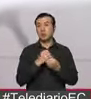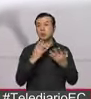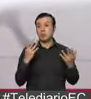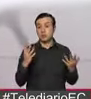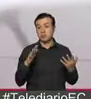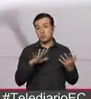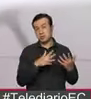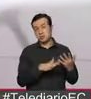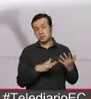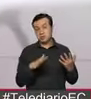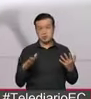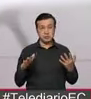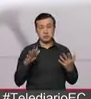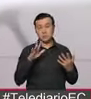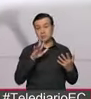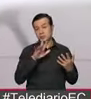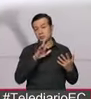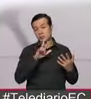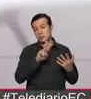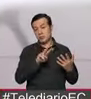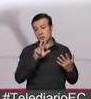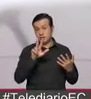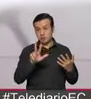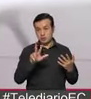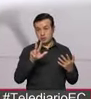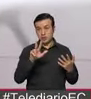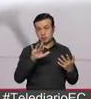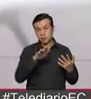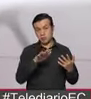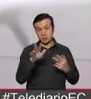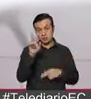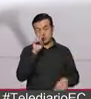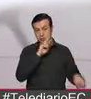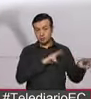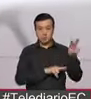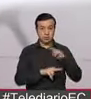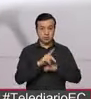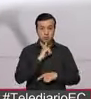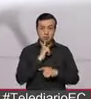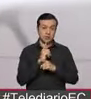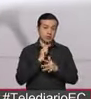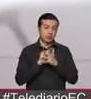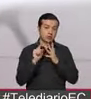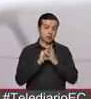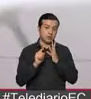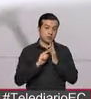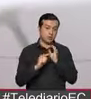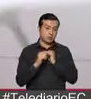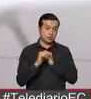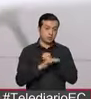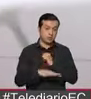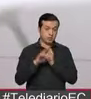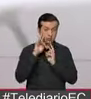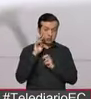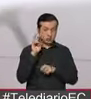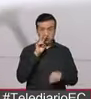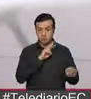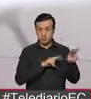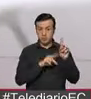sobrepasando el 23 y estudios realizados por diferentes investigadores